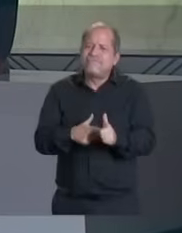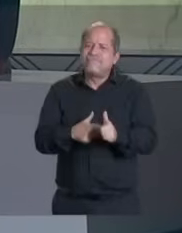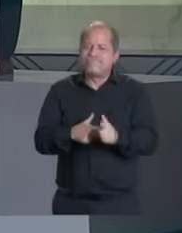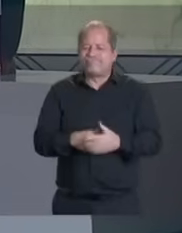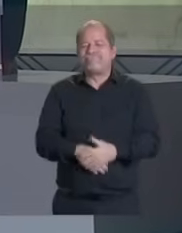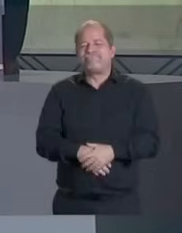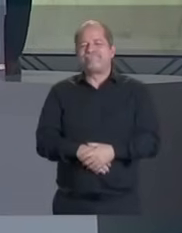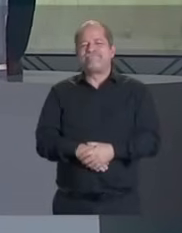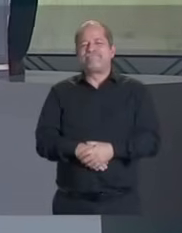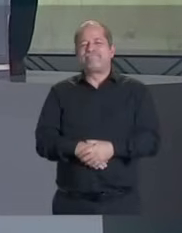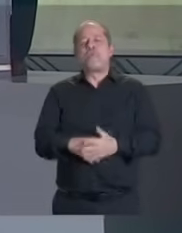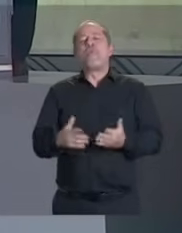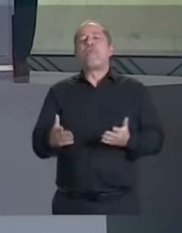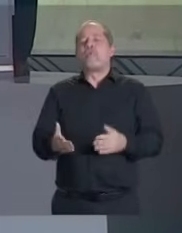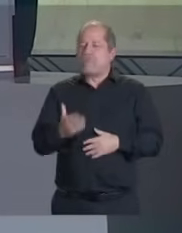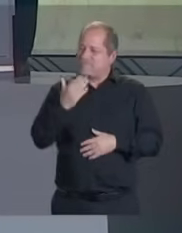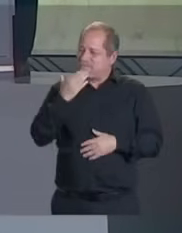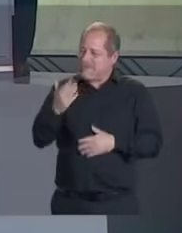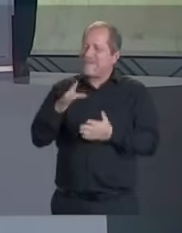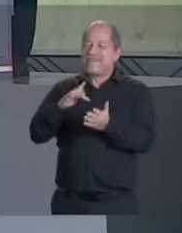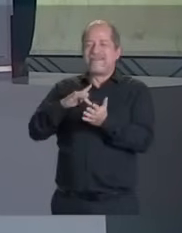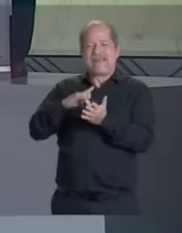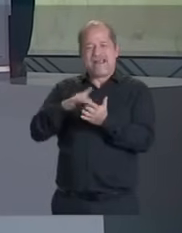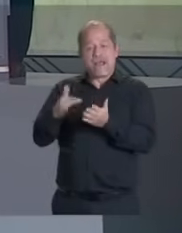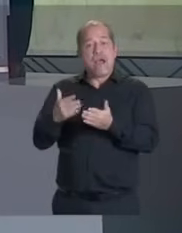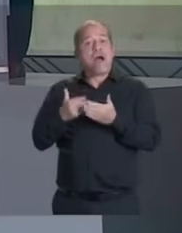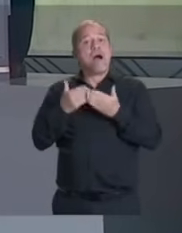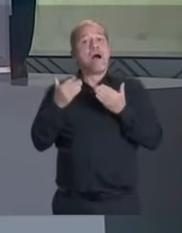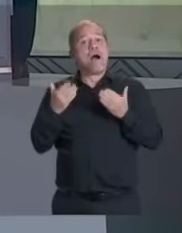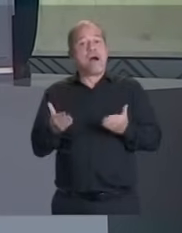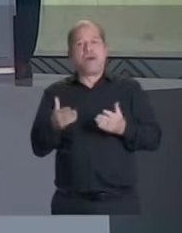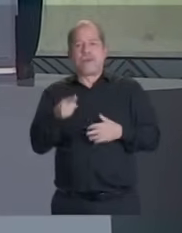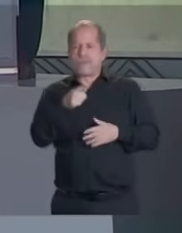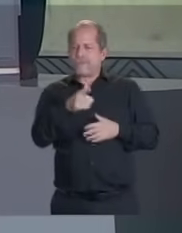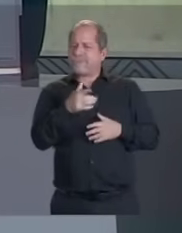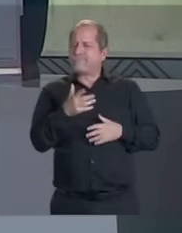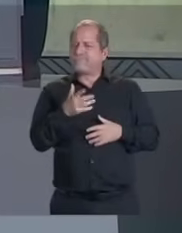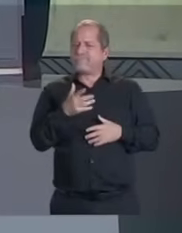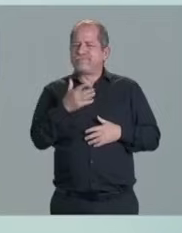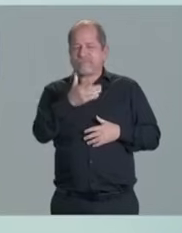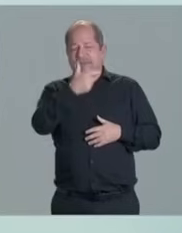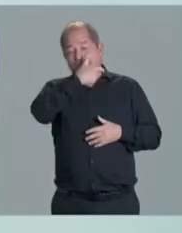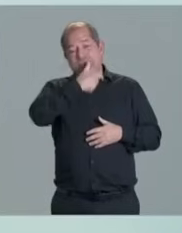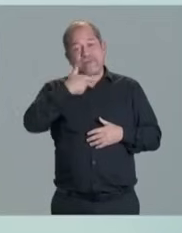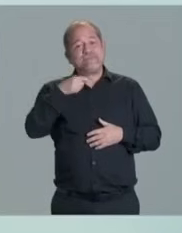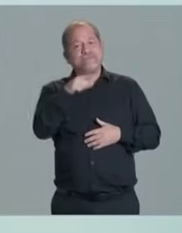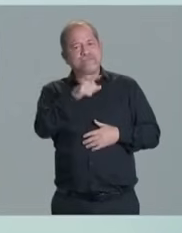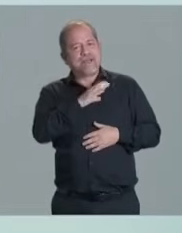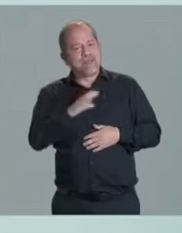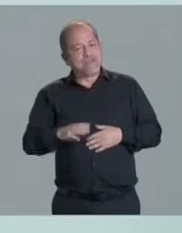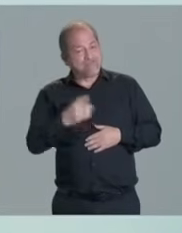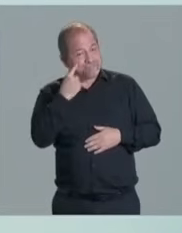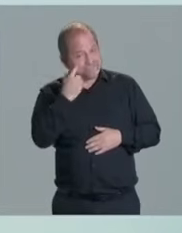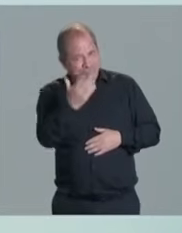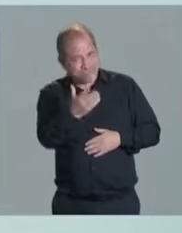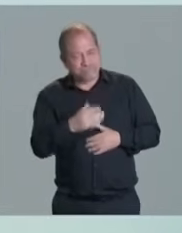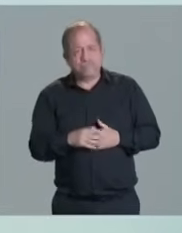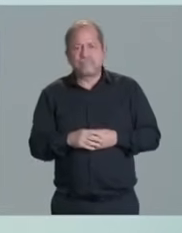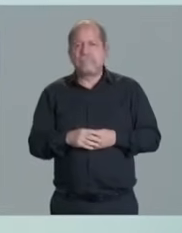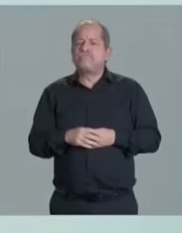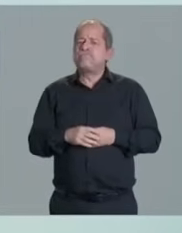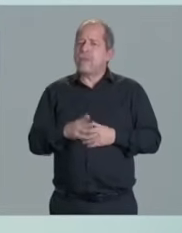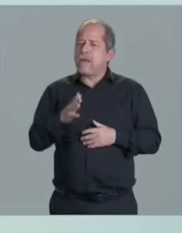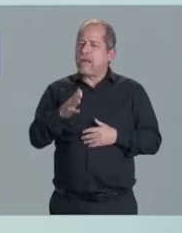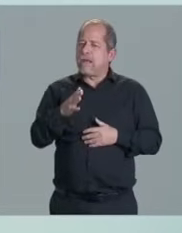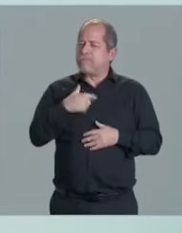Bien, gracias, candidata. Es momento de escuchar la respuesta del candidato Jorge Maynes. Jocelyn, primero que nada te digo qué